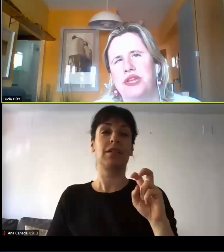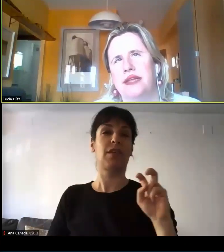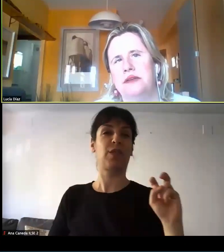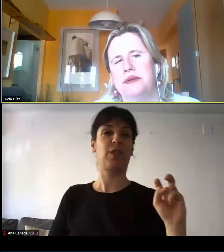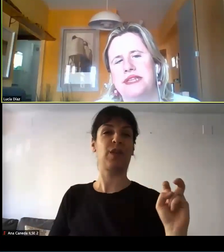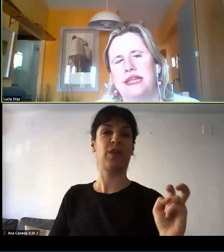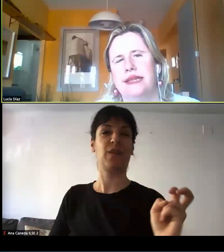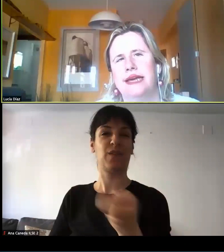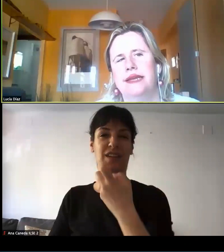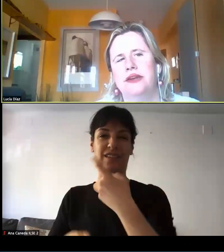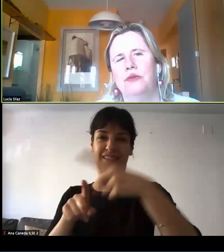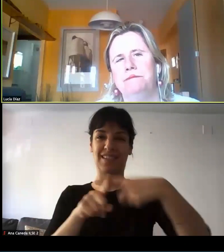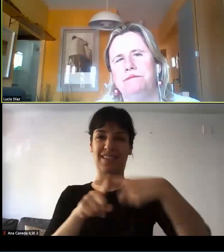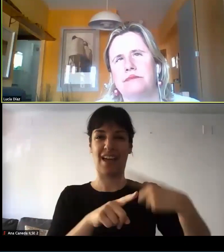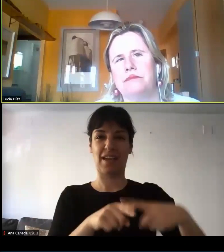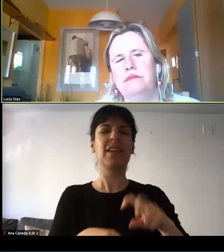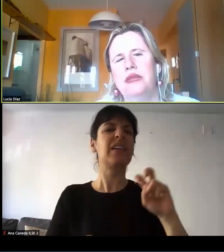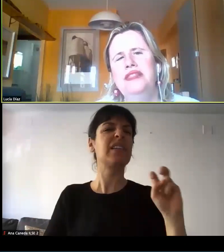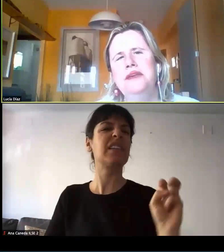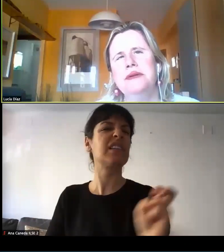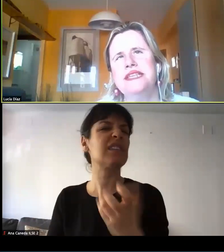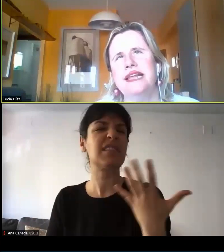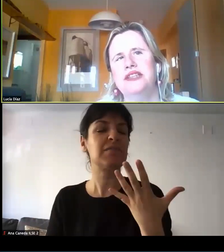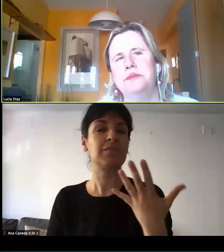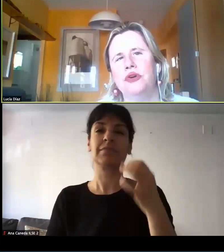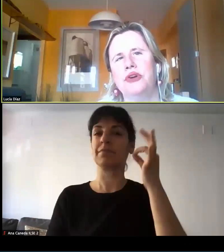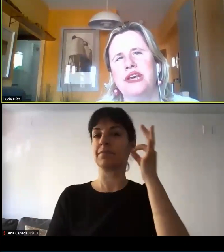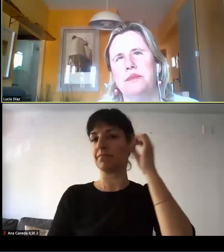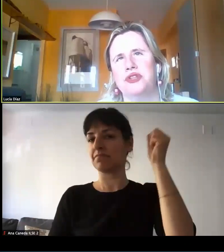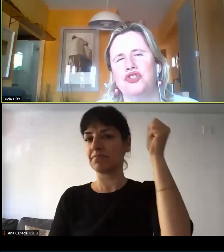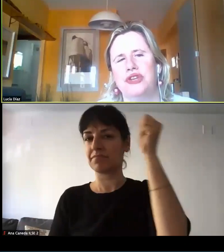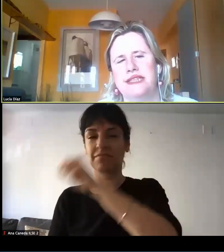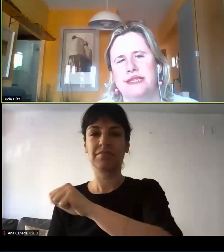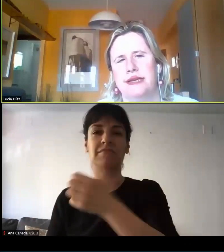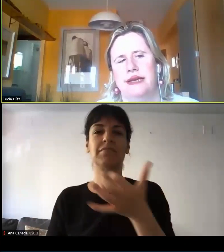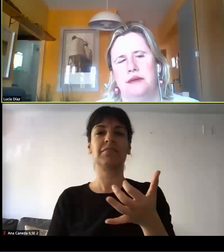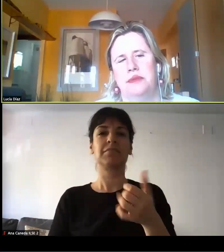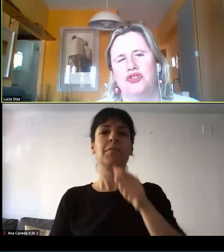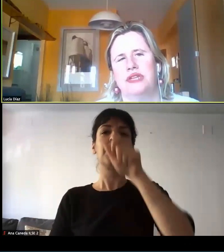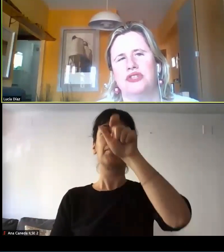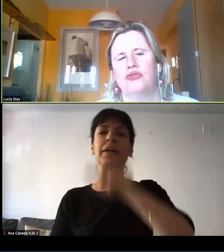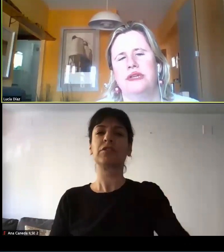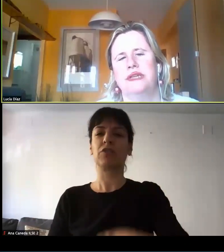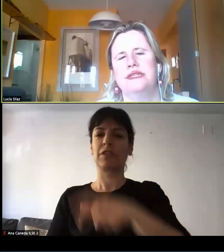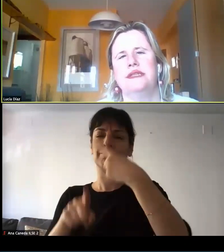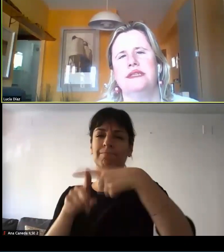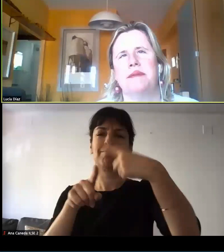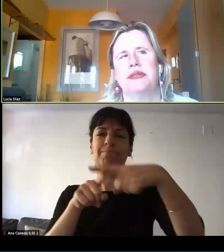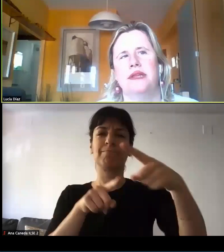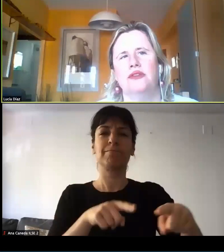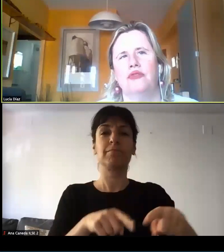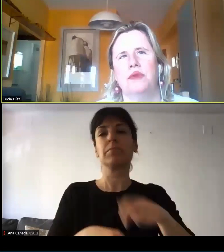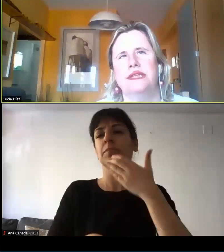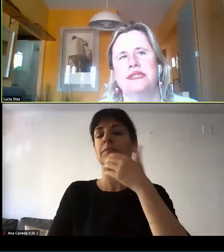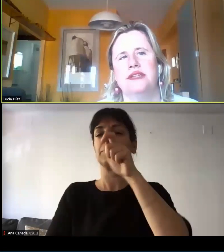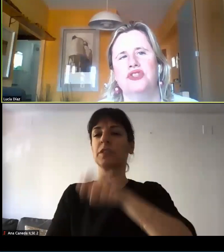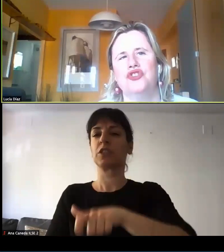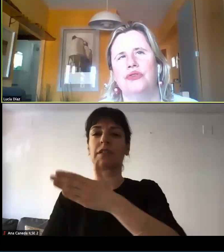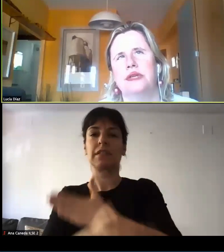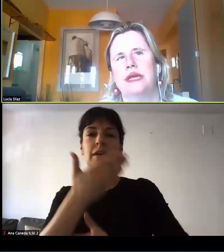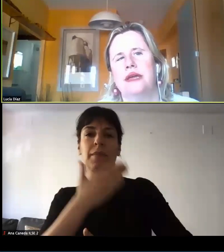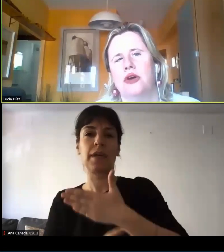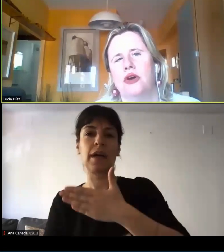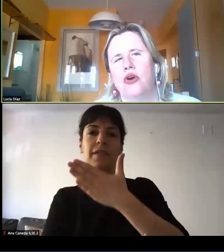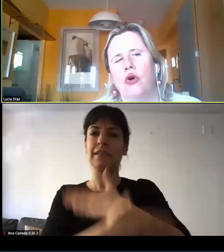Hablamos de diversidad de género, diversidad de tipología de personas, personas con y sin discapacidad, como antes he